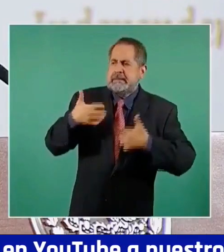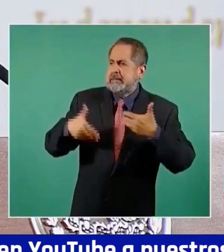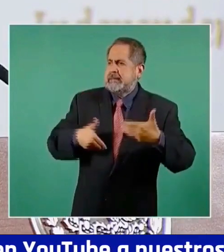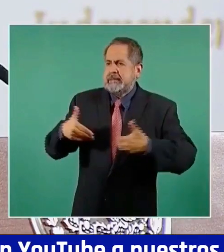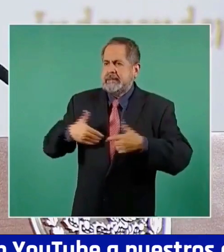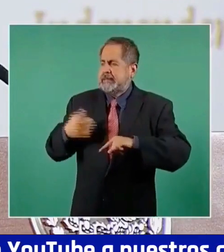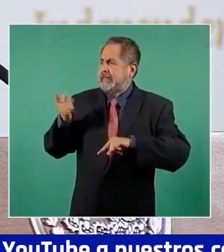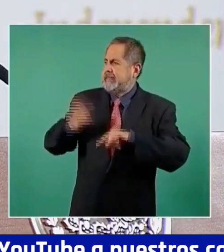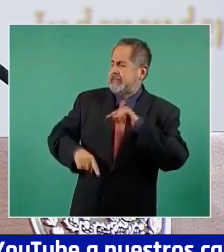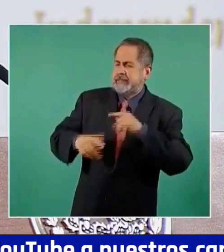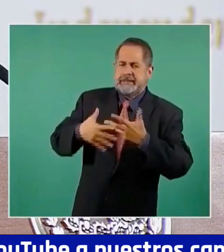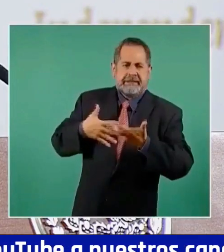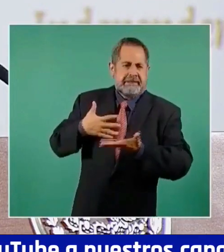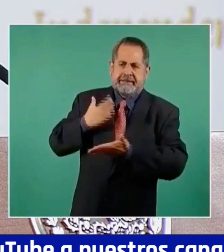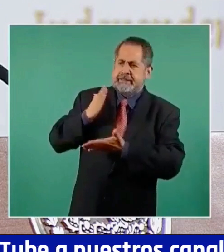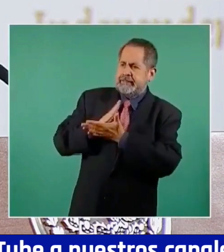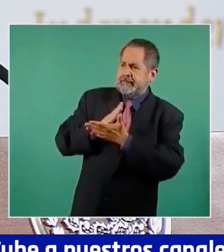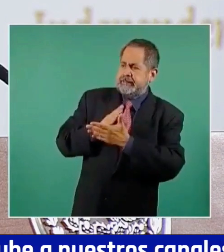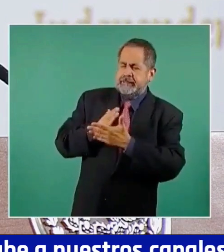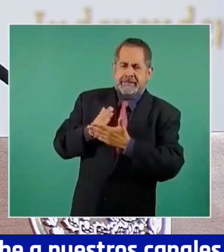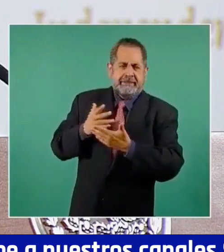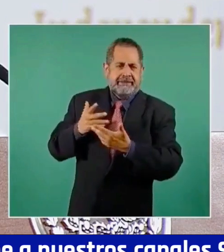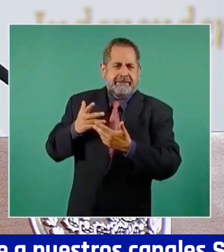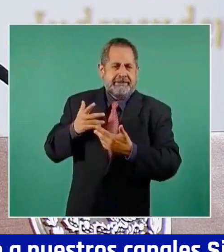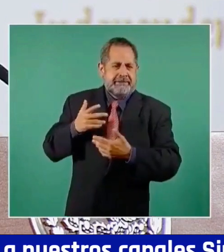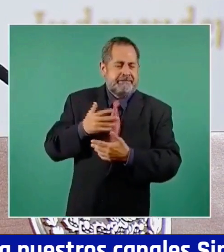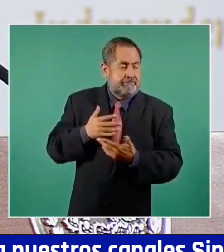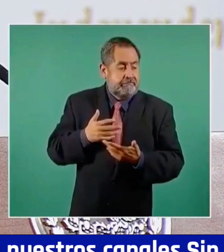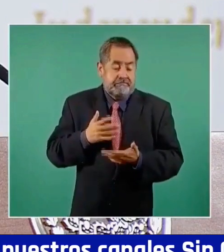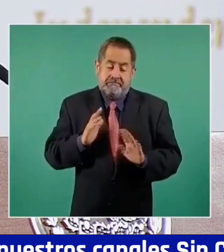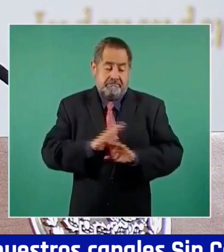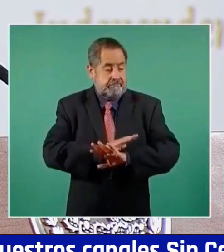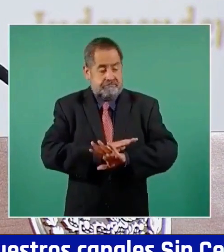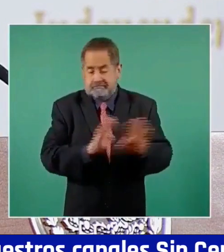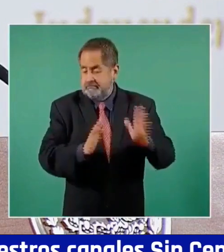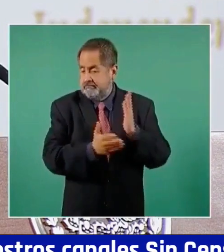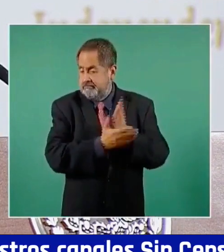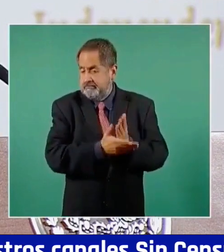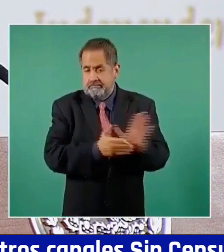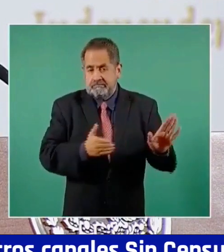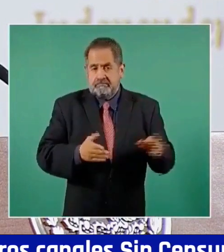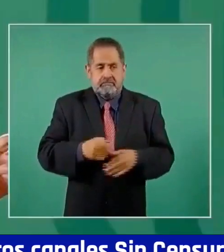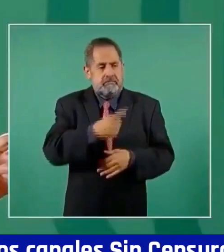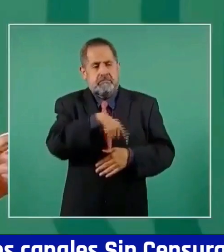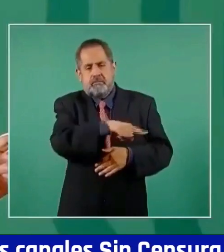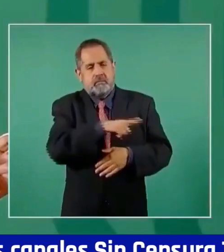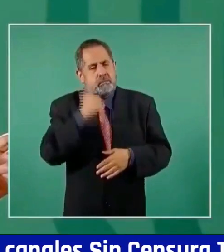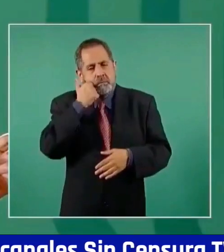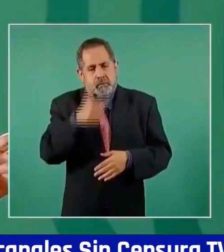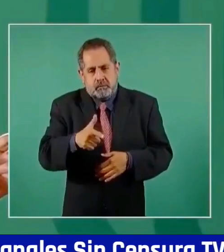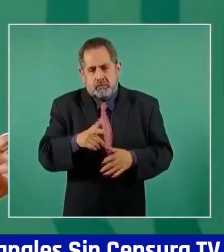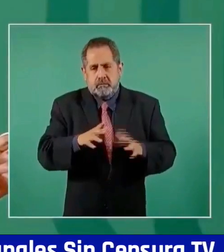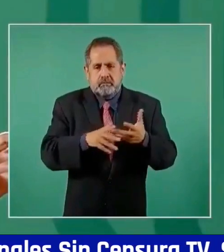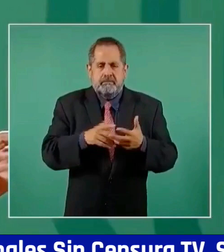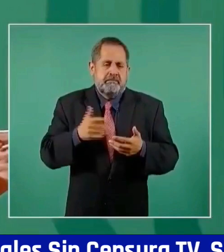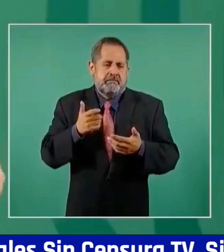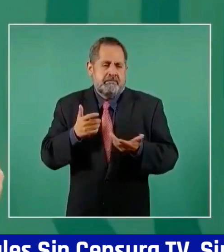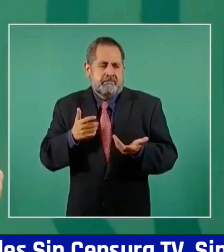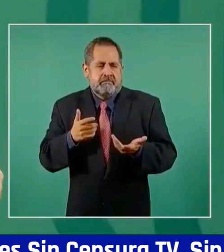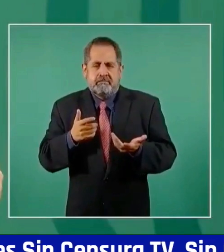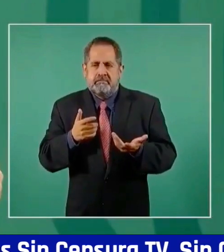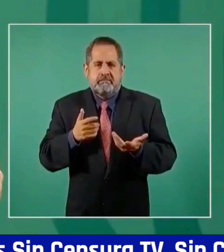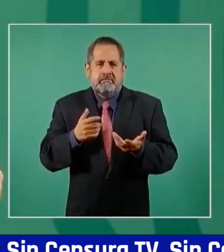afectados en sus privilegios, gente que no quiere dejar de